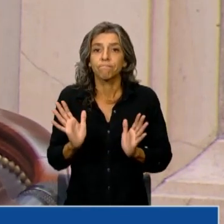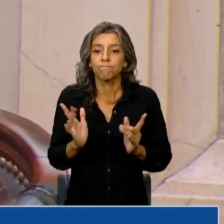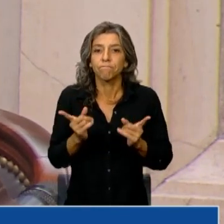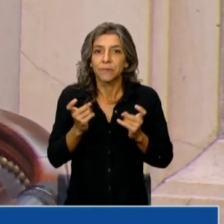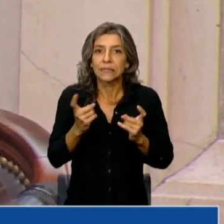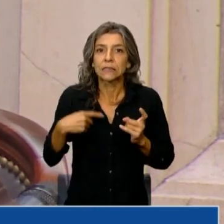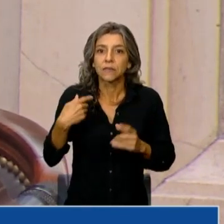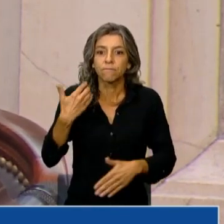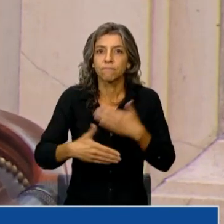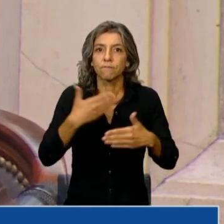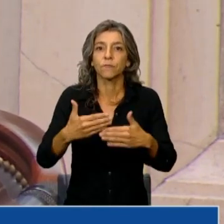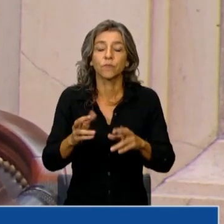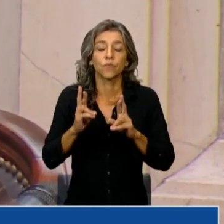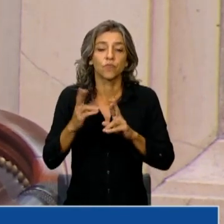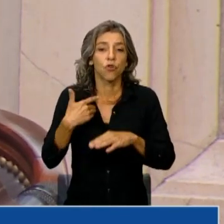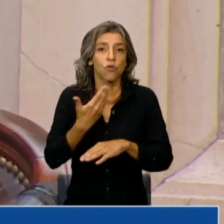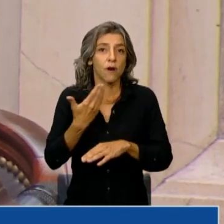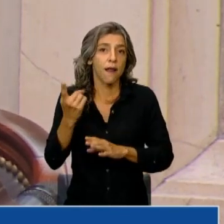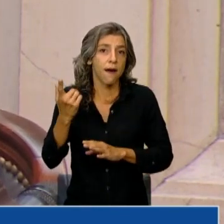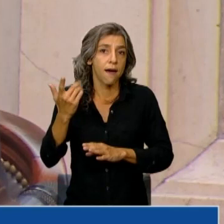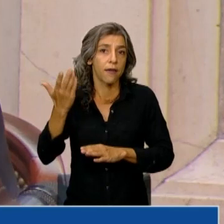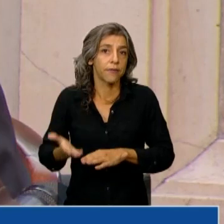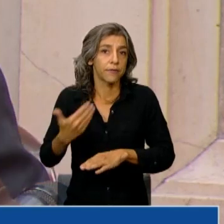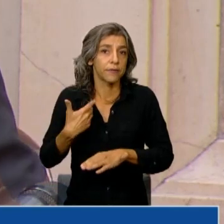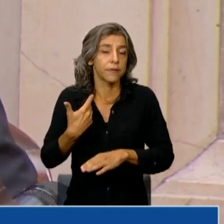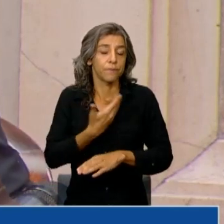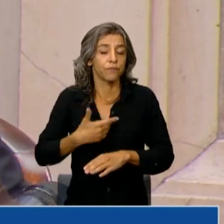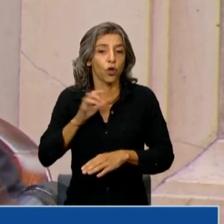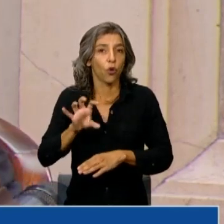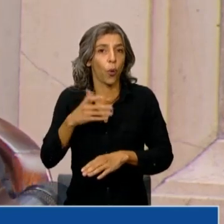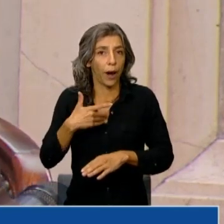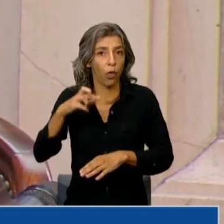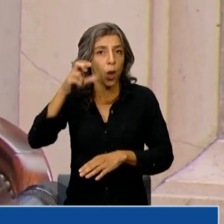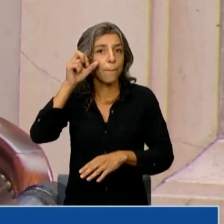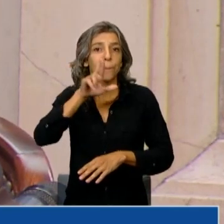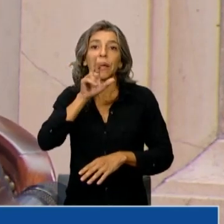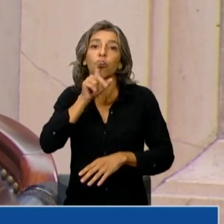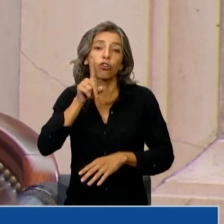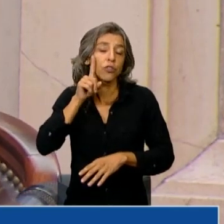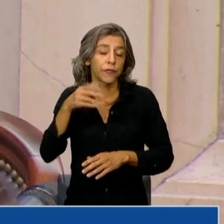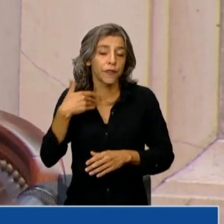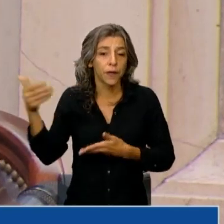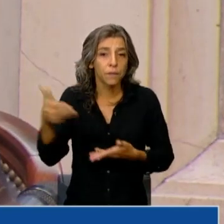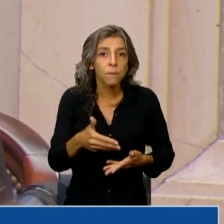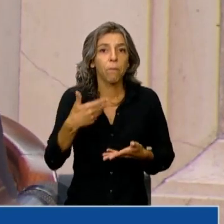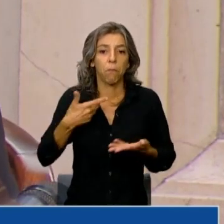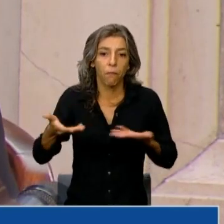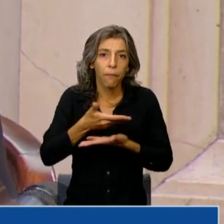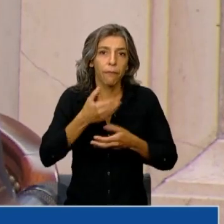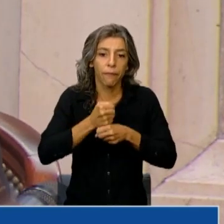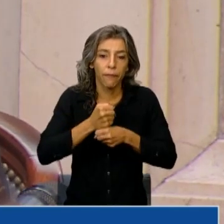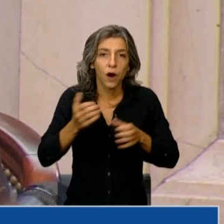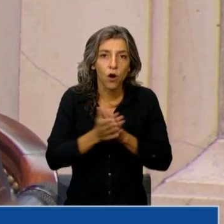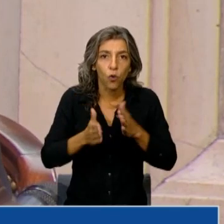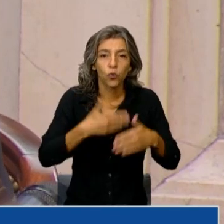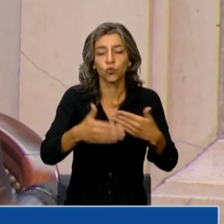sea un hecho para tirar la pelota a la tribuna. Tengamos presente que las grandes detenciones de las